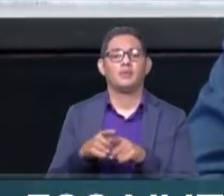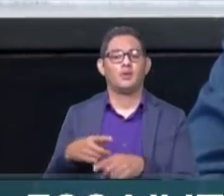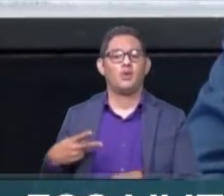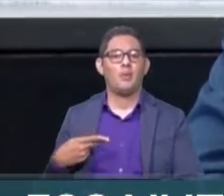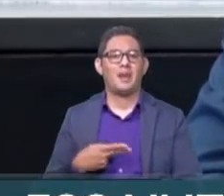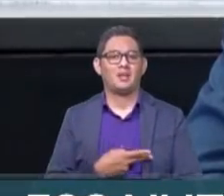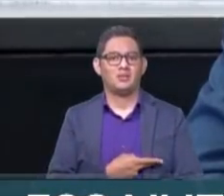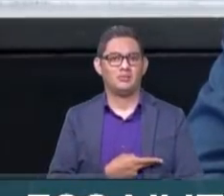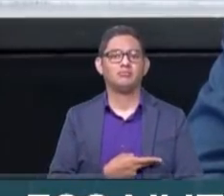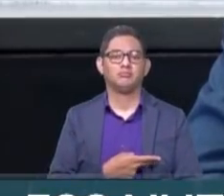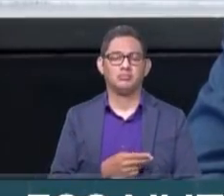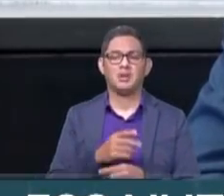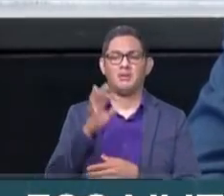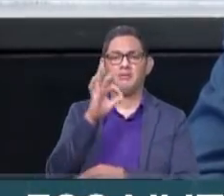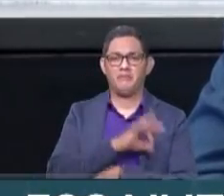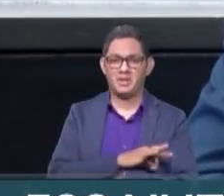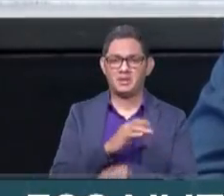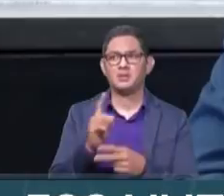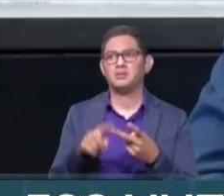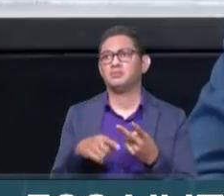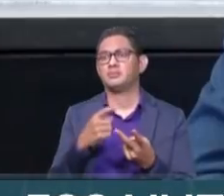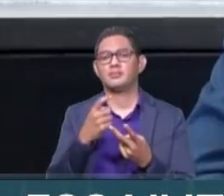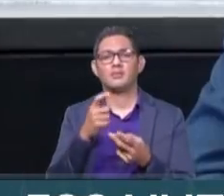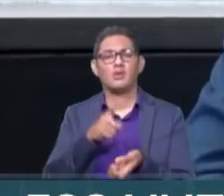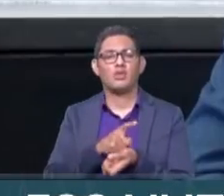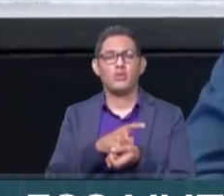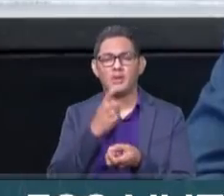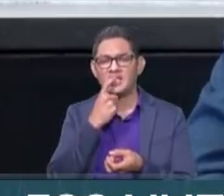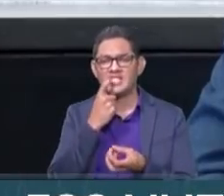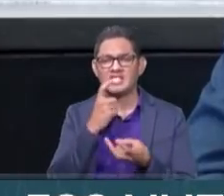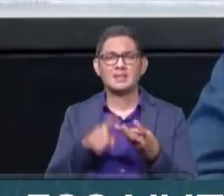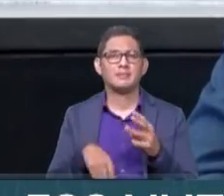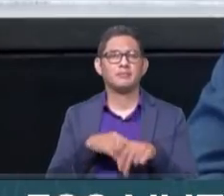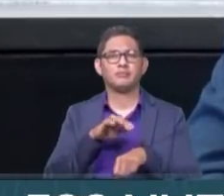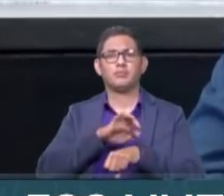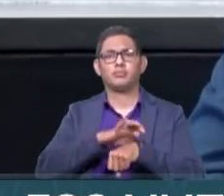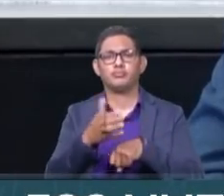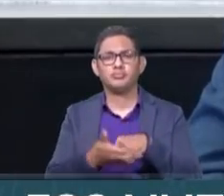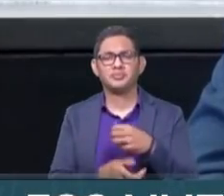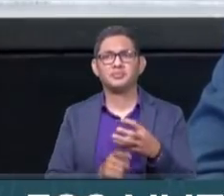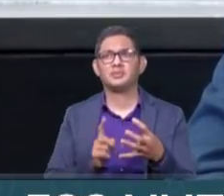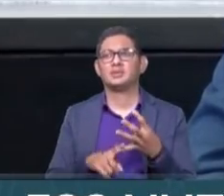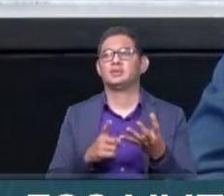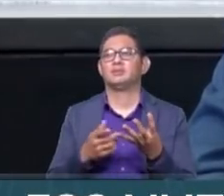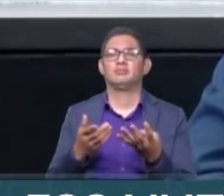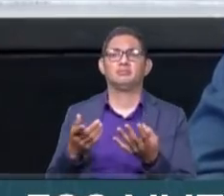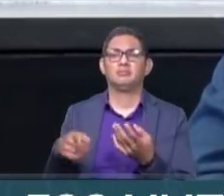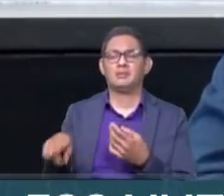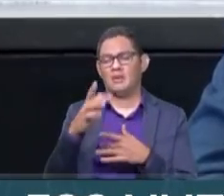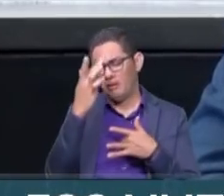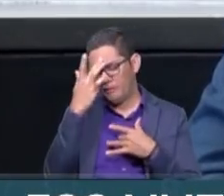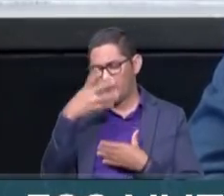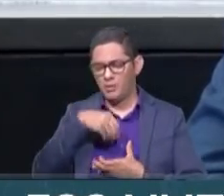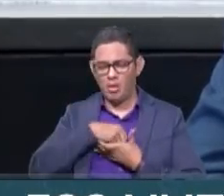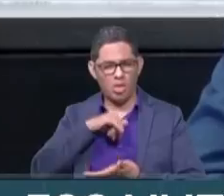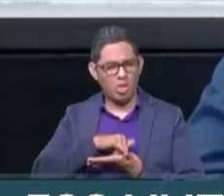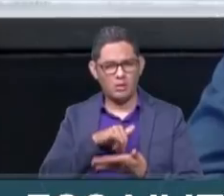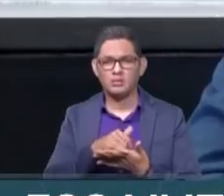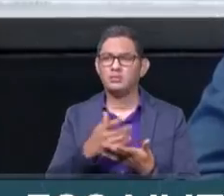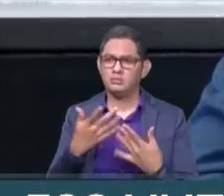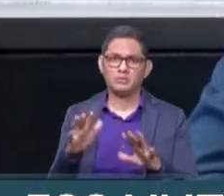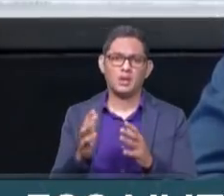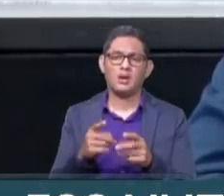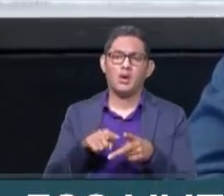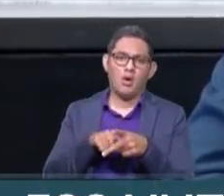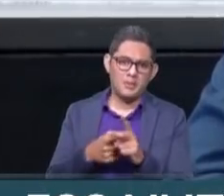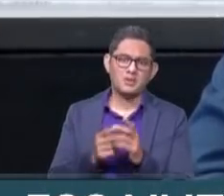electivas, los servicios de odontología, control prenatal, medicina general y atención de pacientes crónicos en todas nuestras